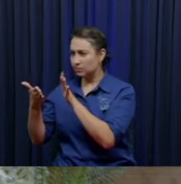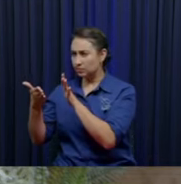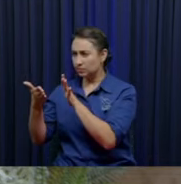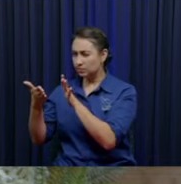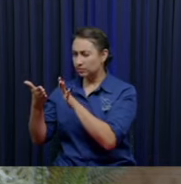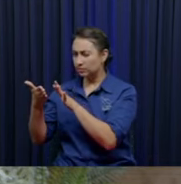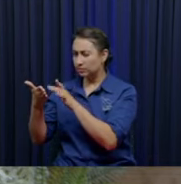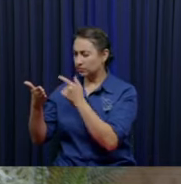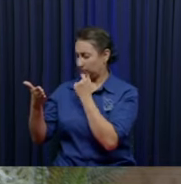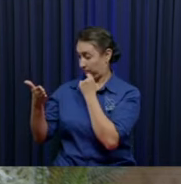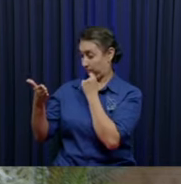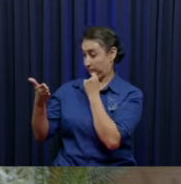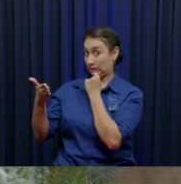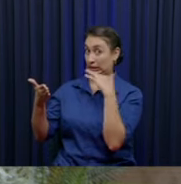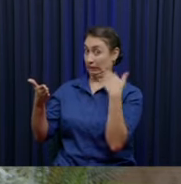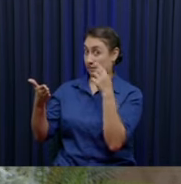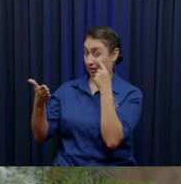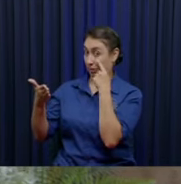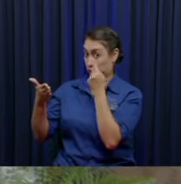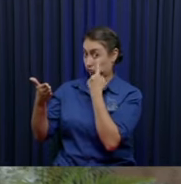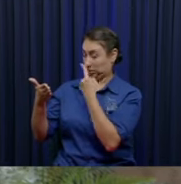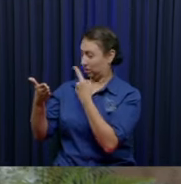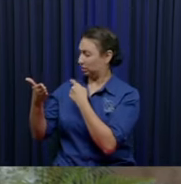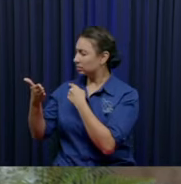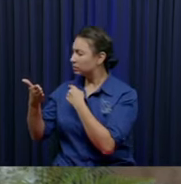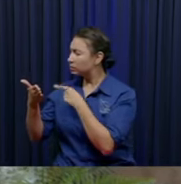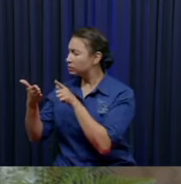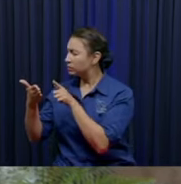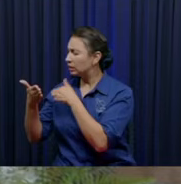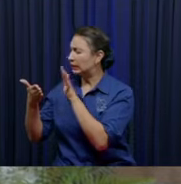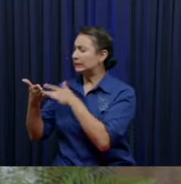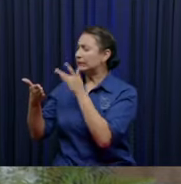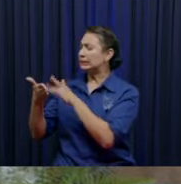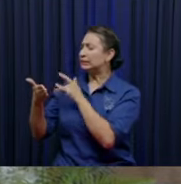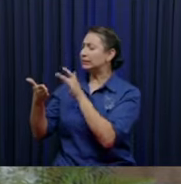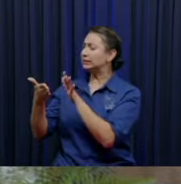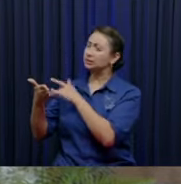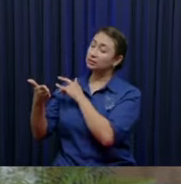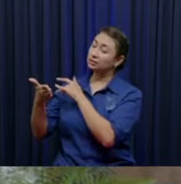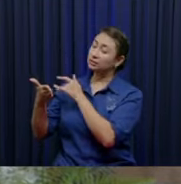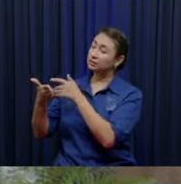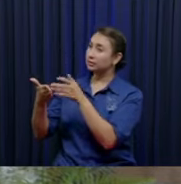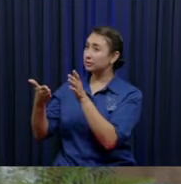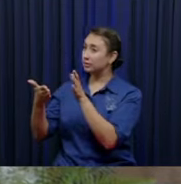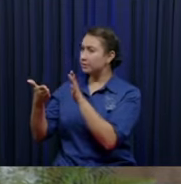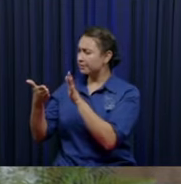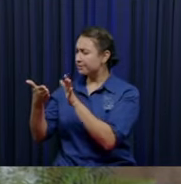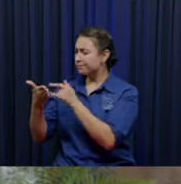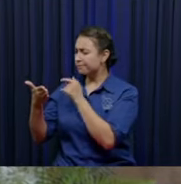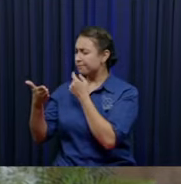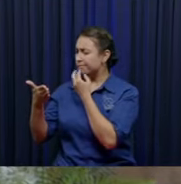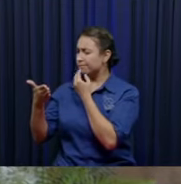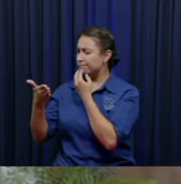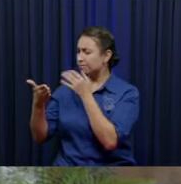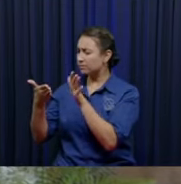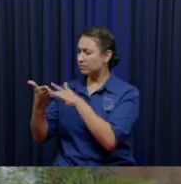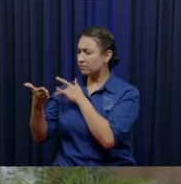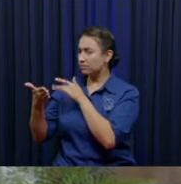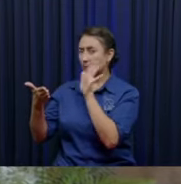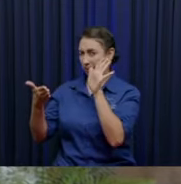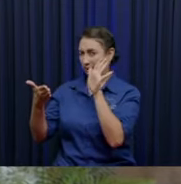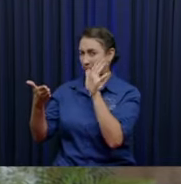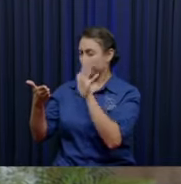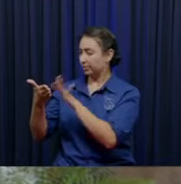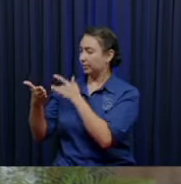Ay, vamos a tener que buscarlo aquí rápidamente, y lo peor que esta concordancia no muchito me gusta, hombre. Pero ahorita,